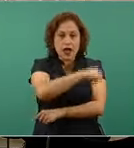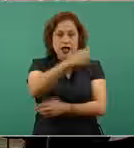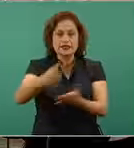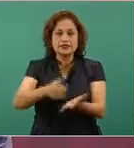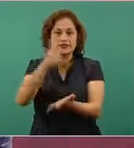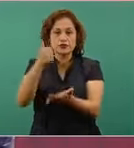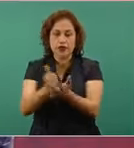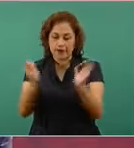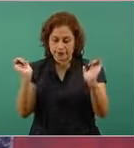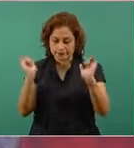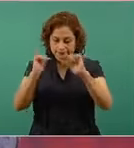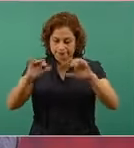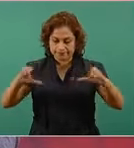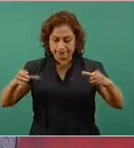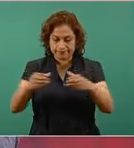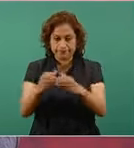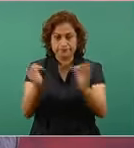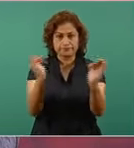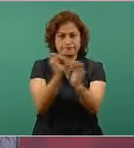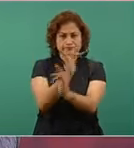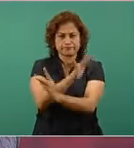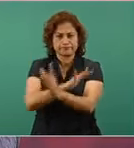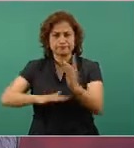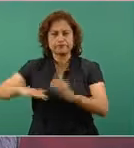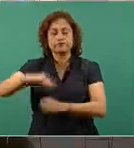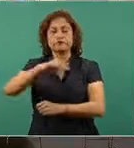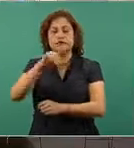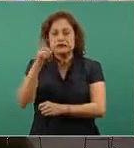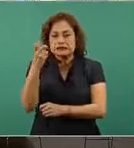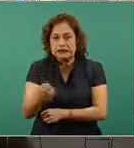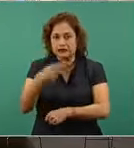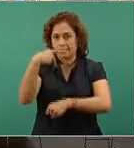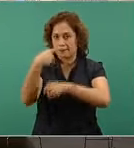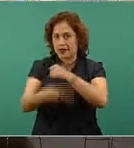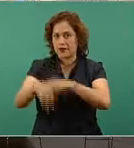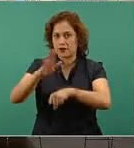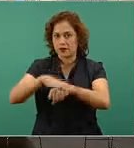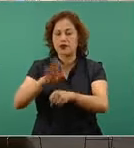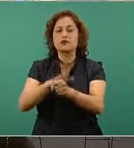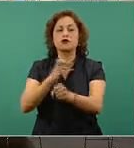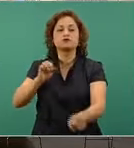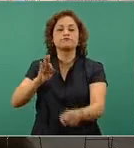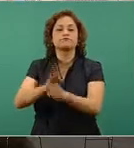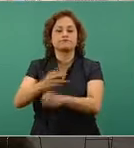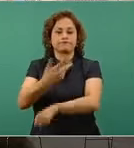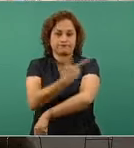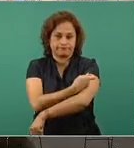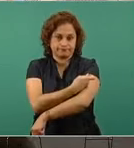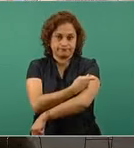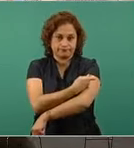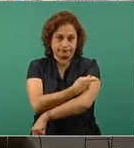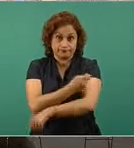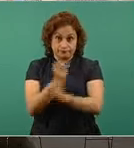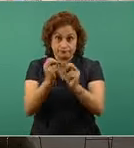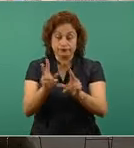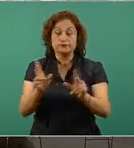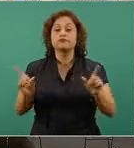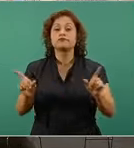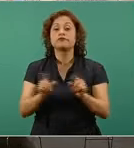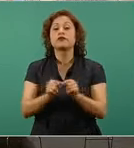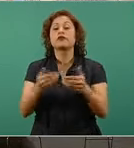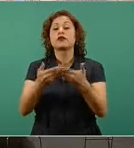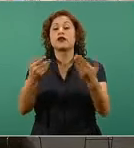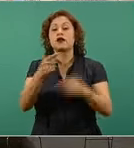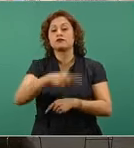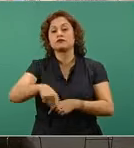más densas y más riesgosas de reemergencia. Vamos a abrir a preguntas y comentarios. Empecemos hoy